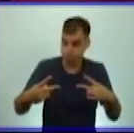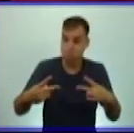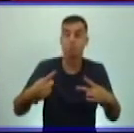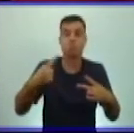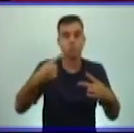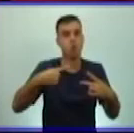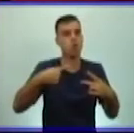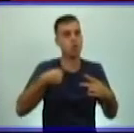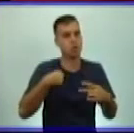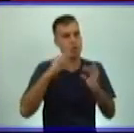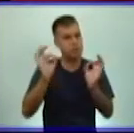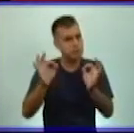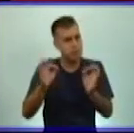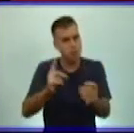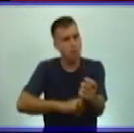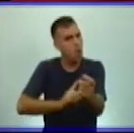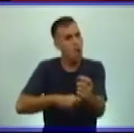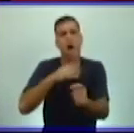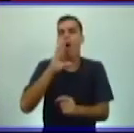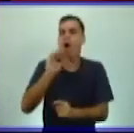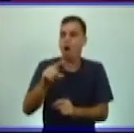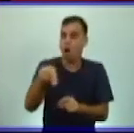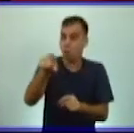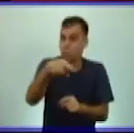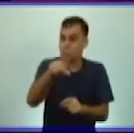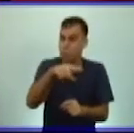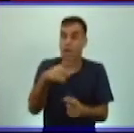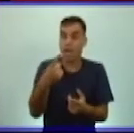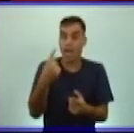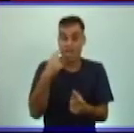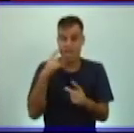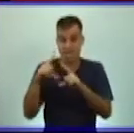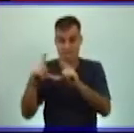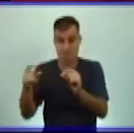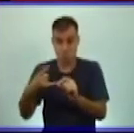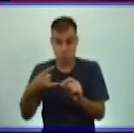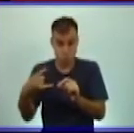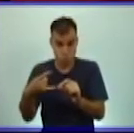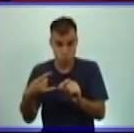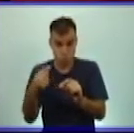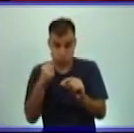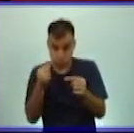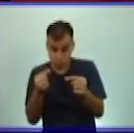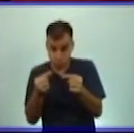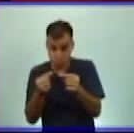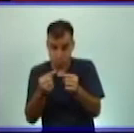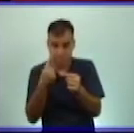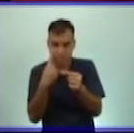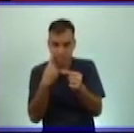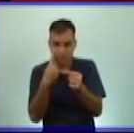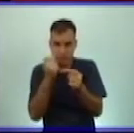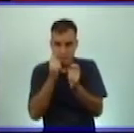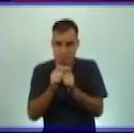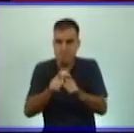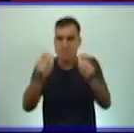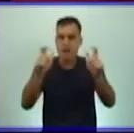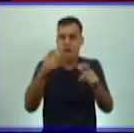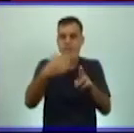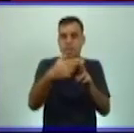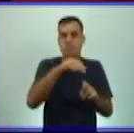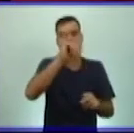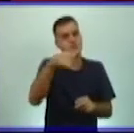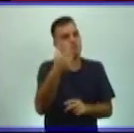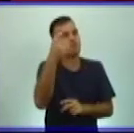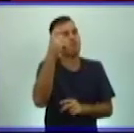ustedes que la aproximación del imán equivale a que aumente el flujo magnético. El